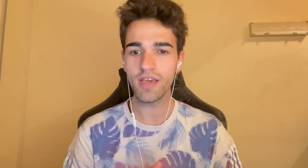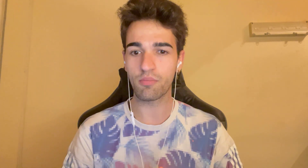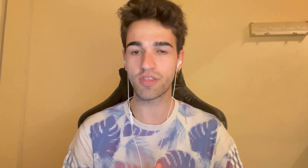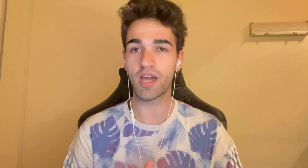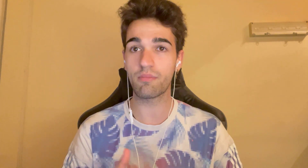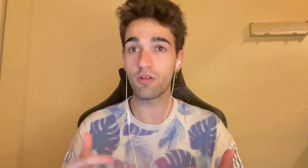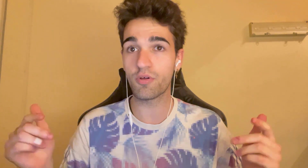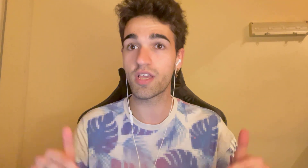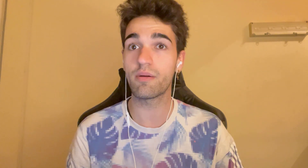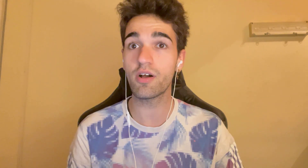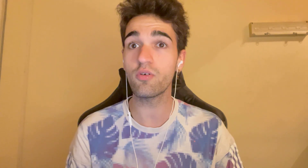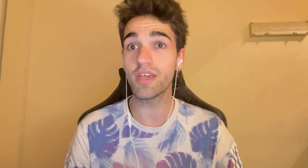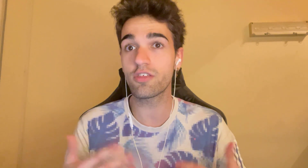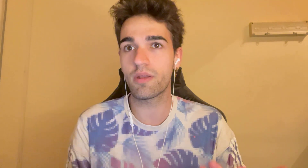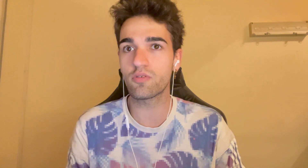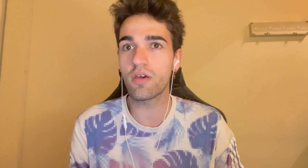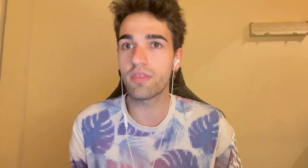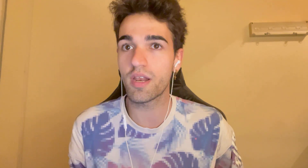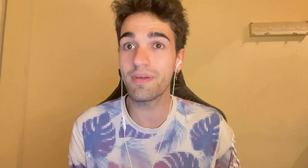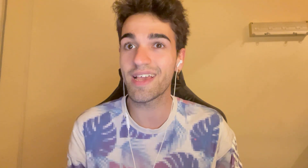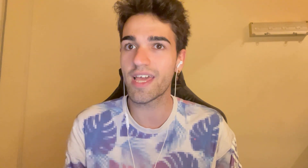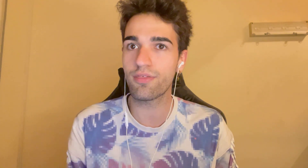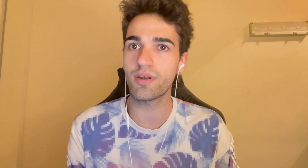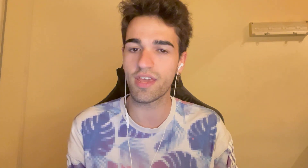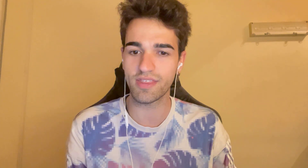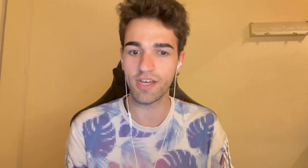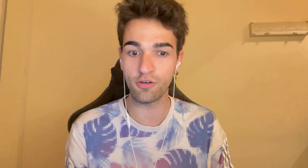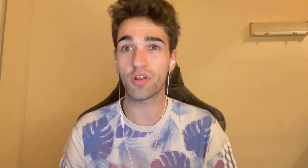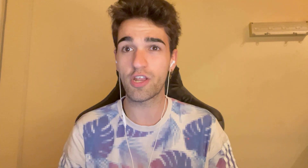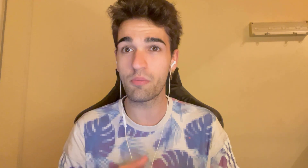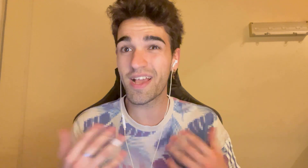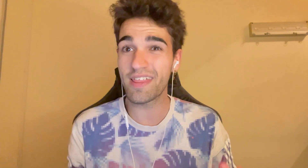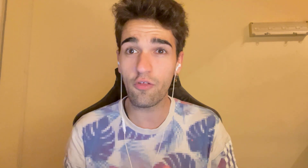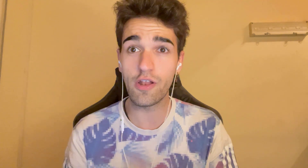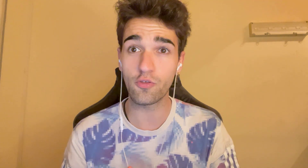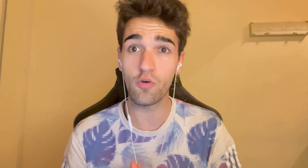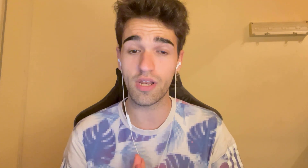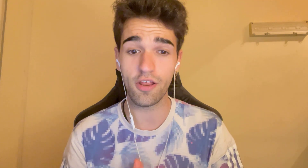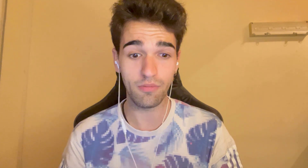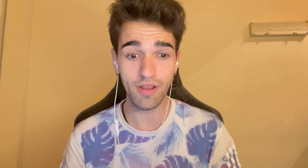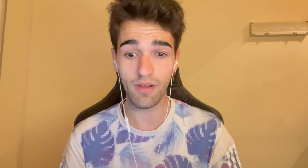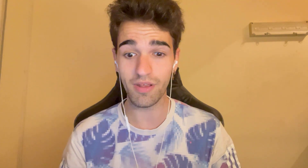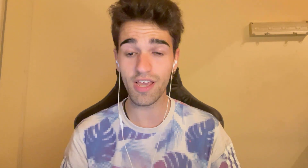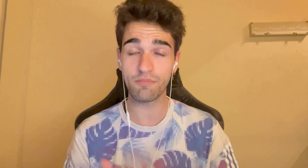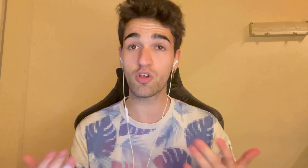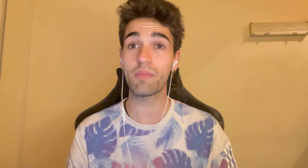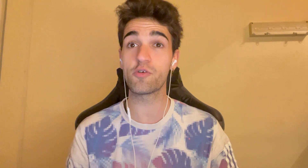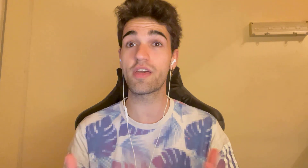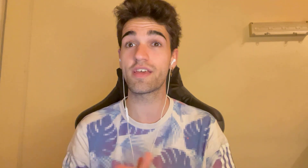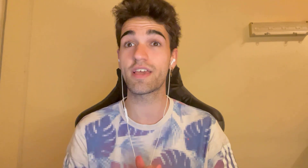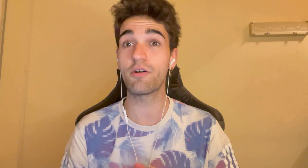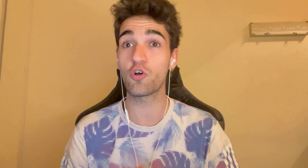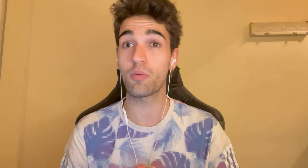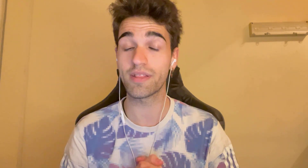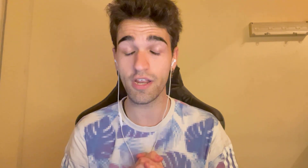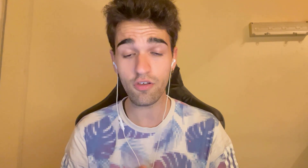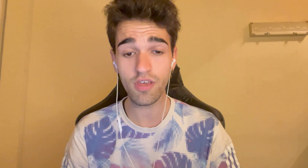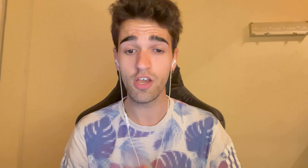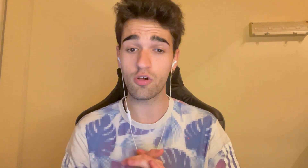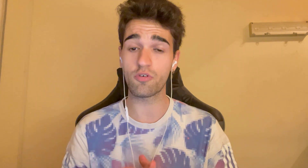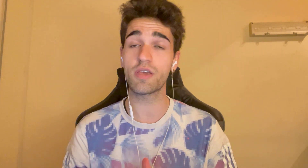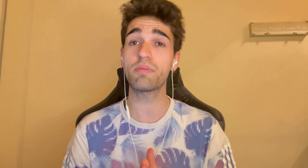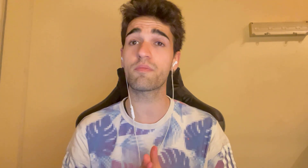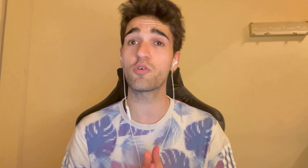realmente, pues dejármelo por aquí abajo y sobre todo decirme en qué zona está, ¿no? Porque no me ha quedado del todo claro, ¿vale, familia? Espero que me ayudéis aquí abajo en